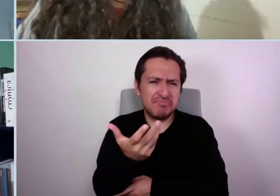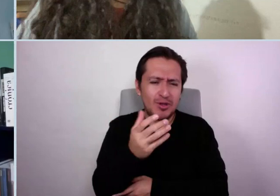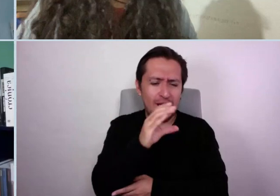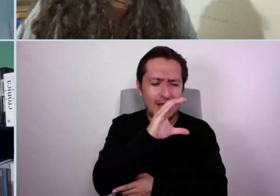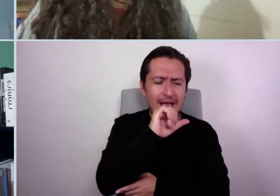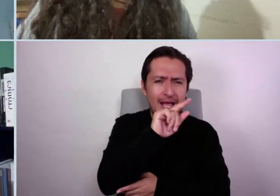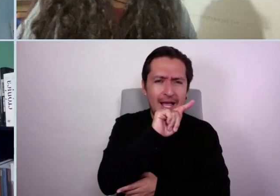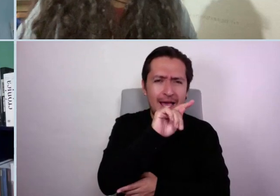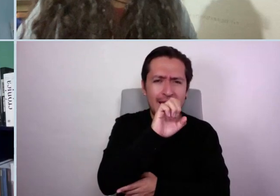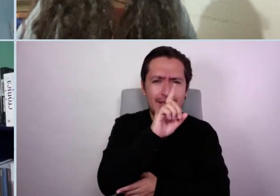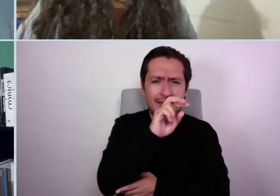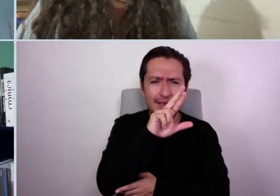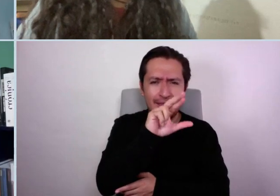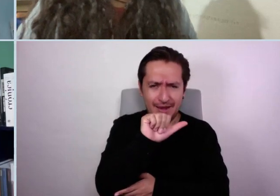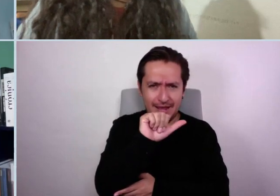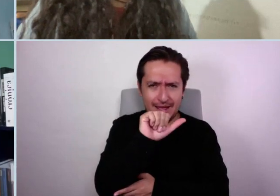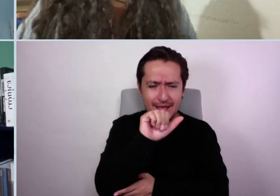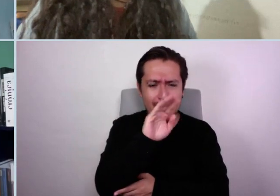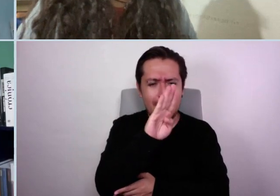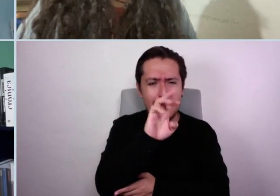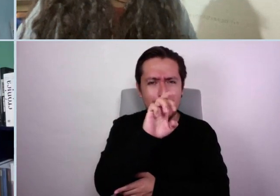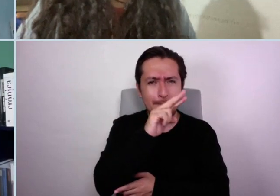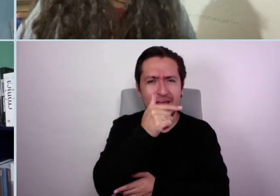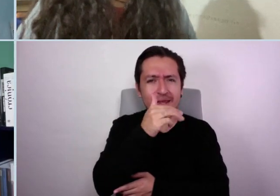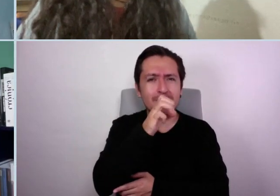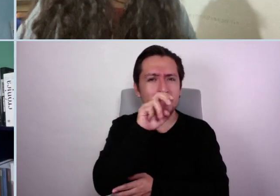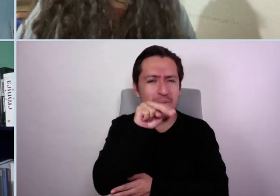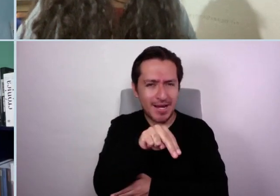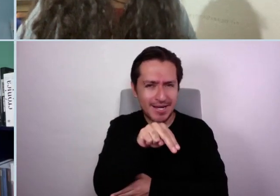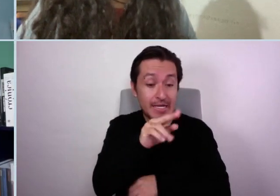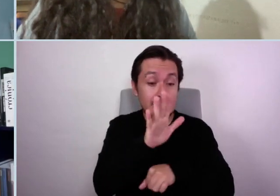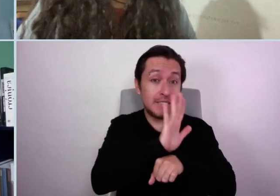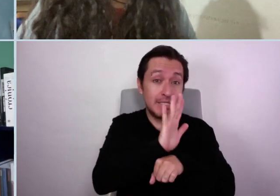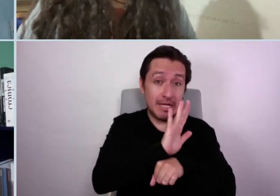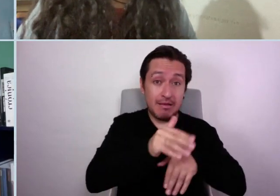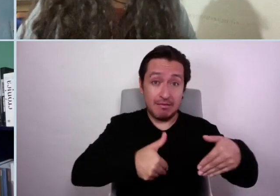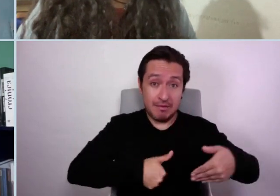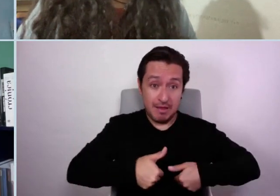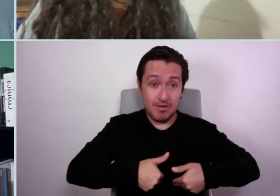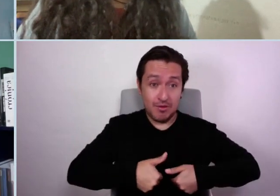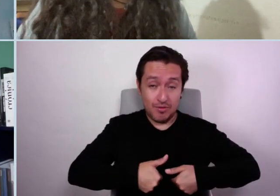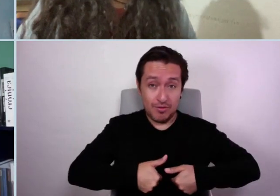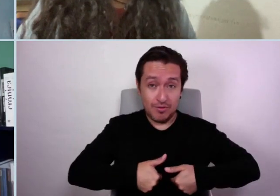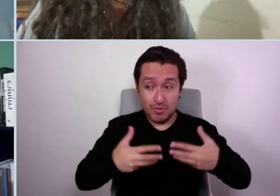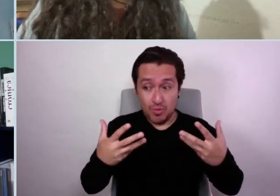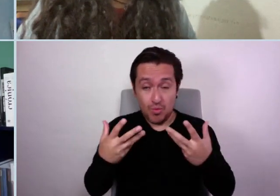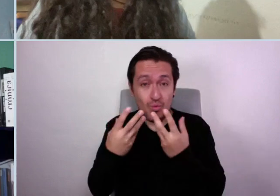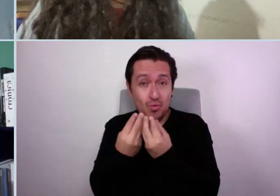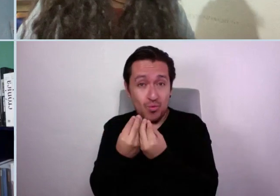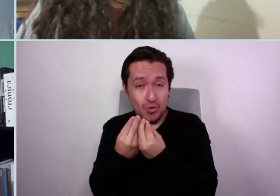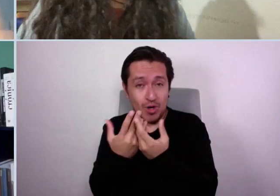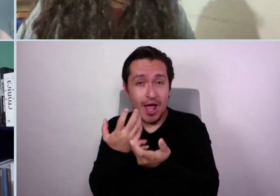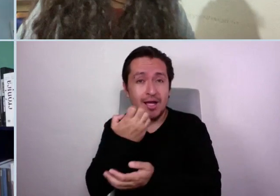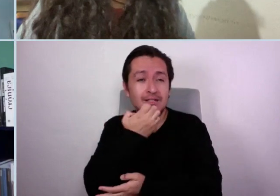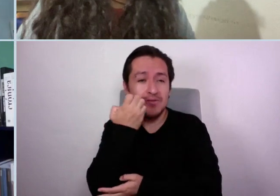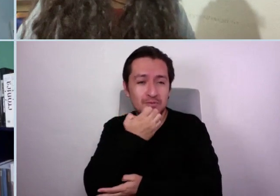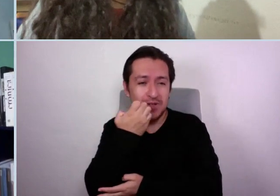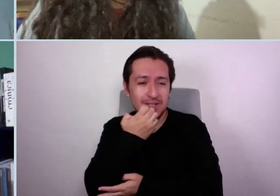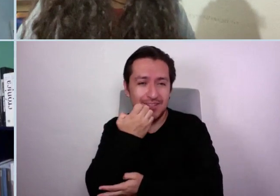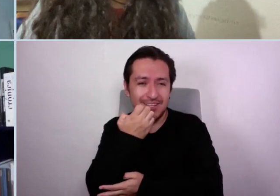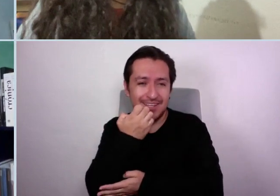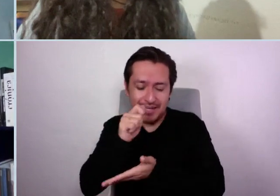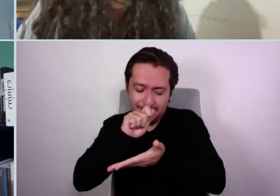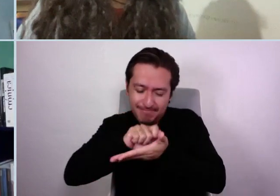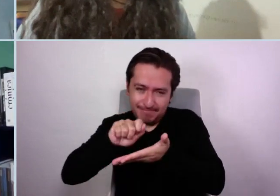inmar bergman en cine y Teatro con el apoyo del colegio de literatura dramático dramática